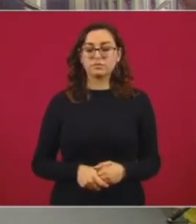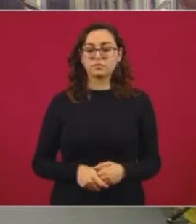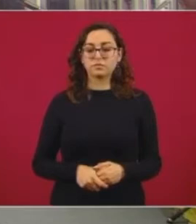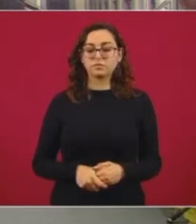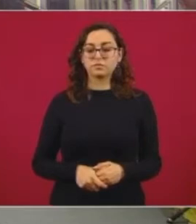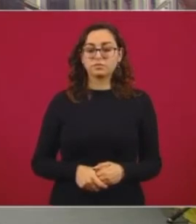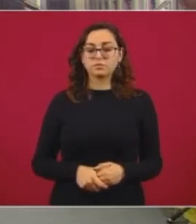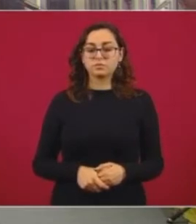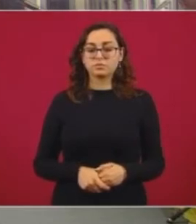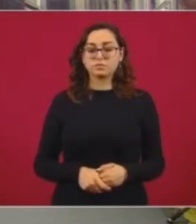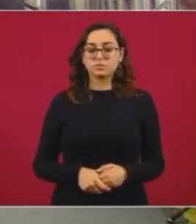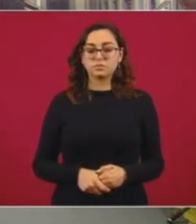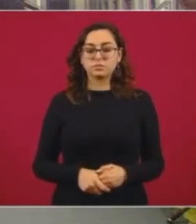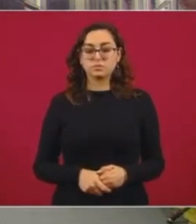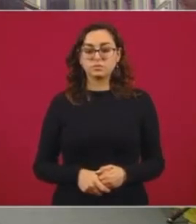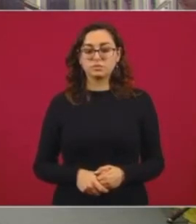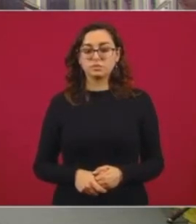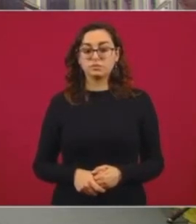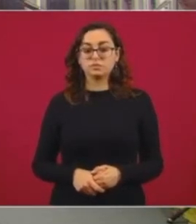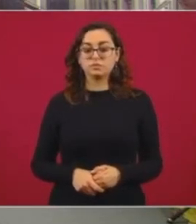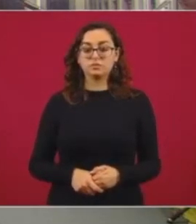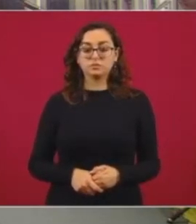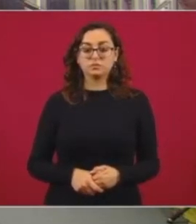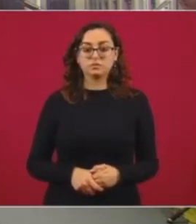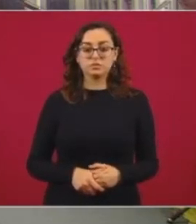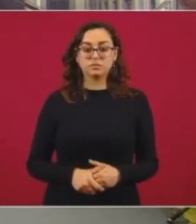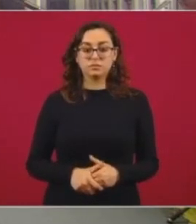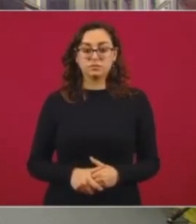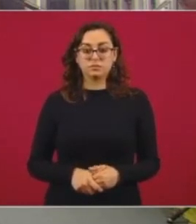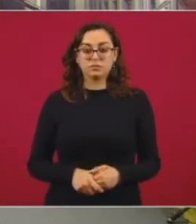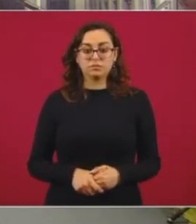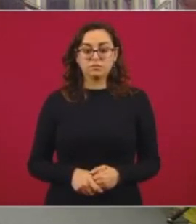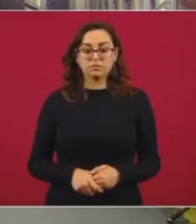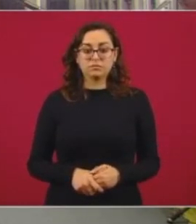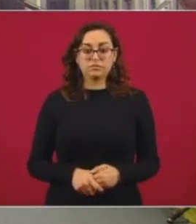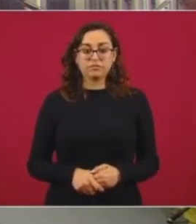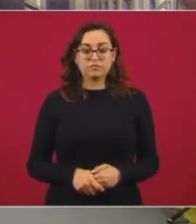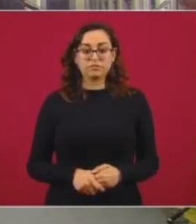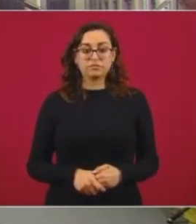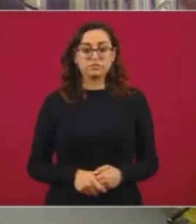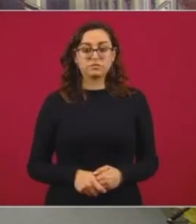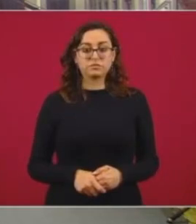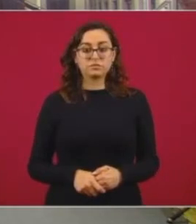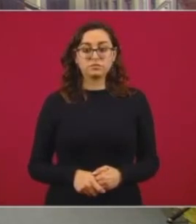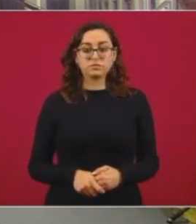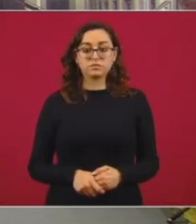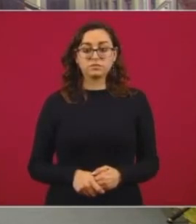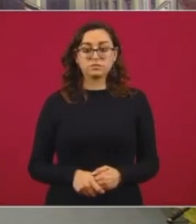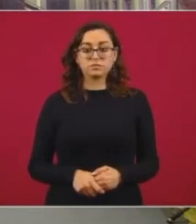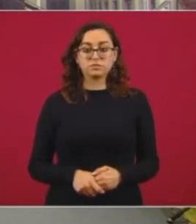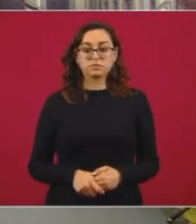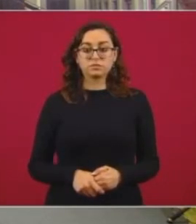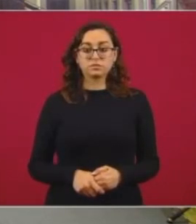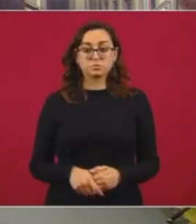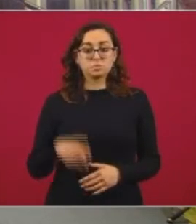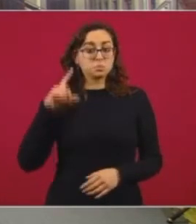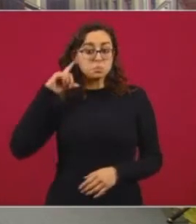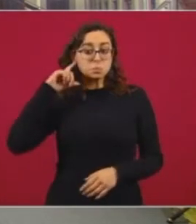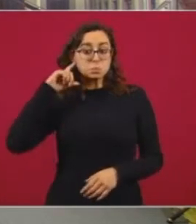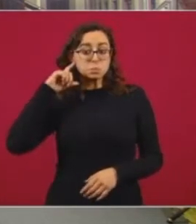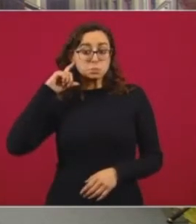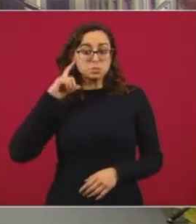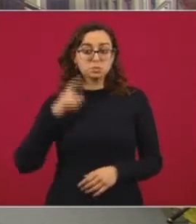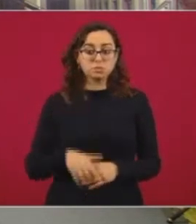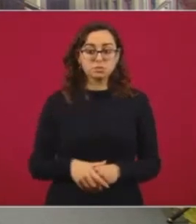¿Eso no alteraría el curso normal que tendría que tener la vacunación? ¿Pasaría exactamente igual que la influenza? Pues